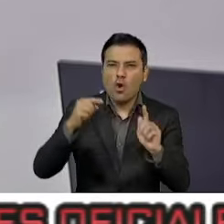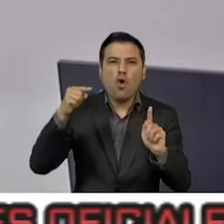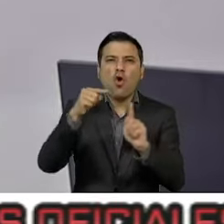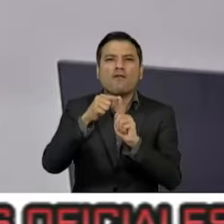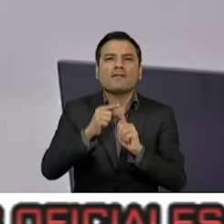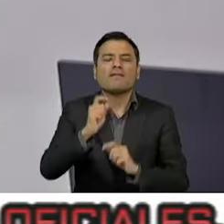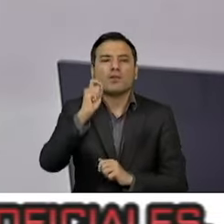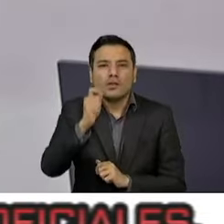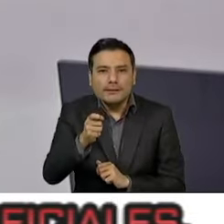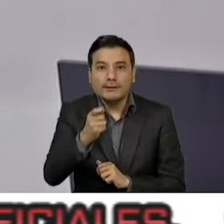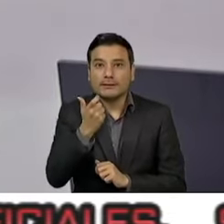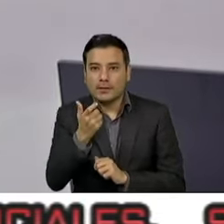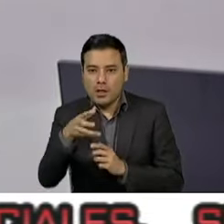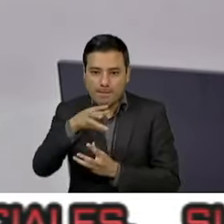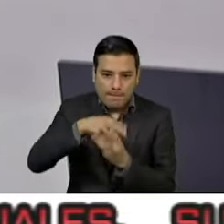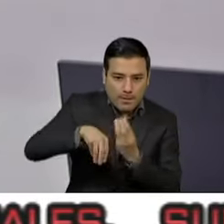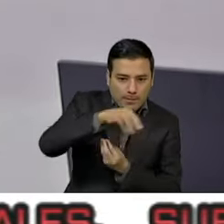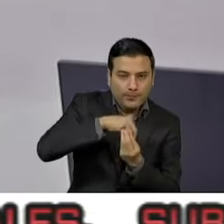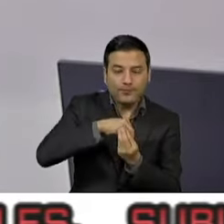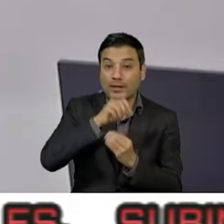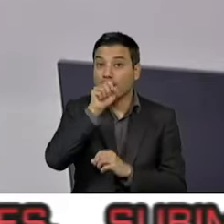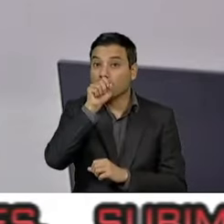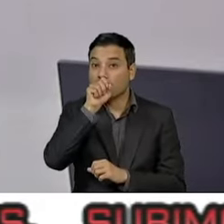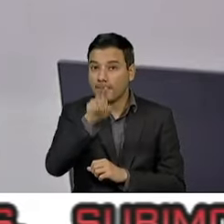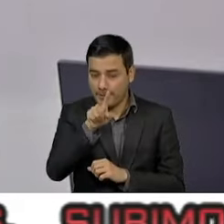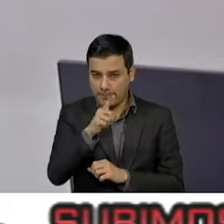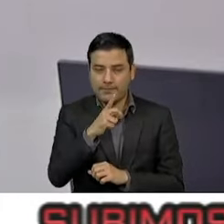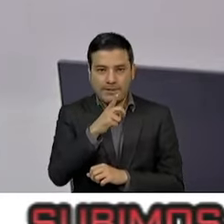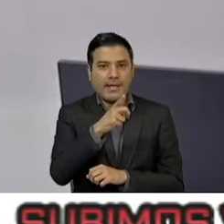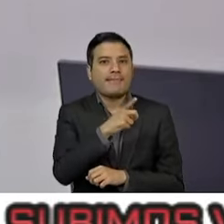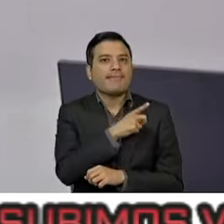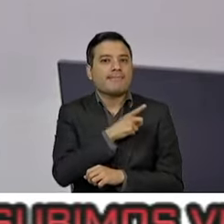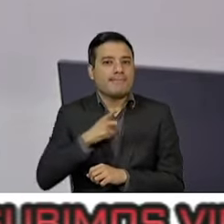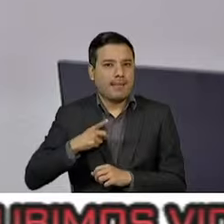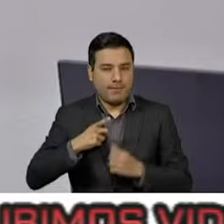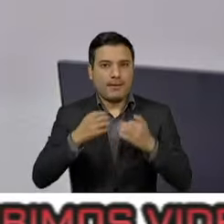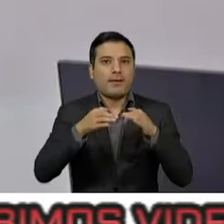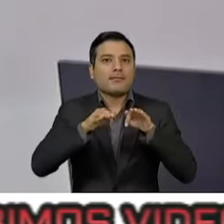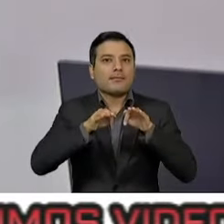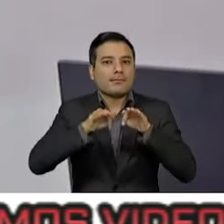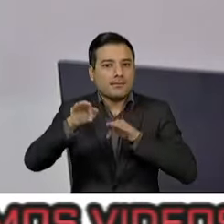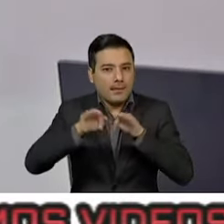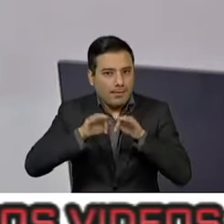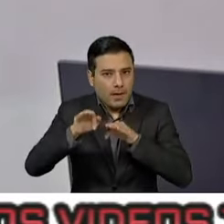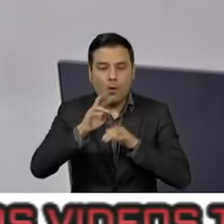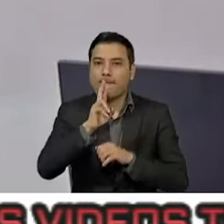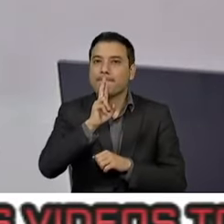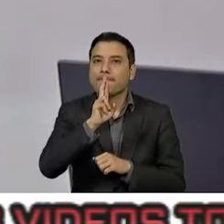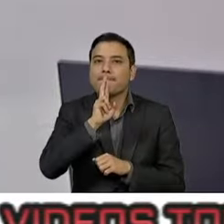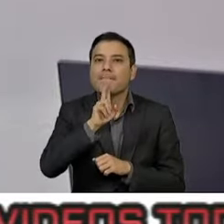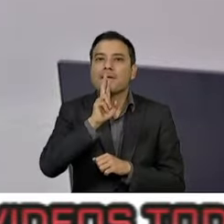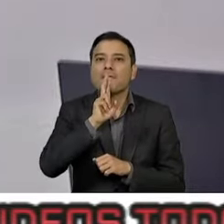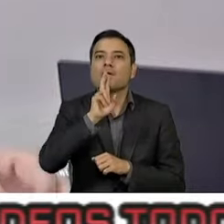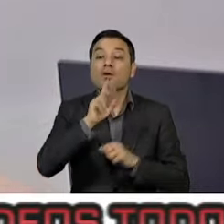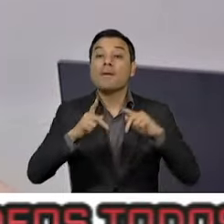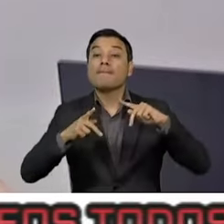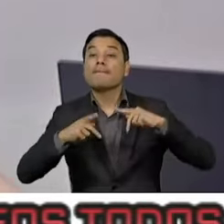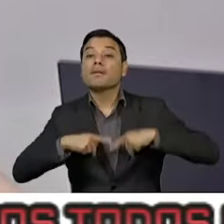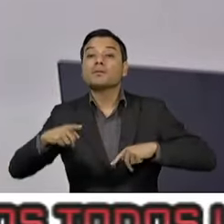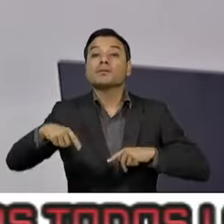progreso sostenible en la búsqueda incesante de mejorar de manera determinante la participación